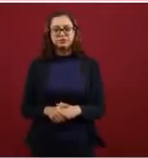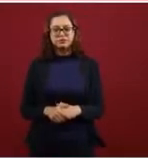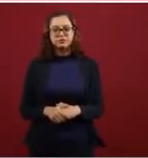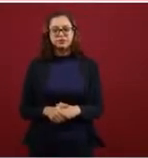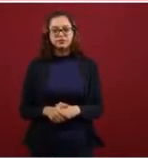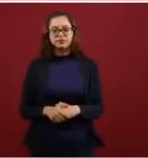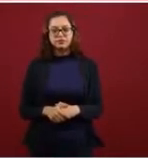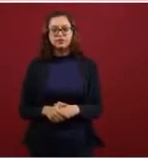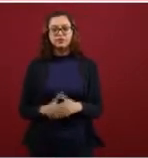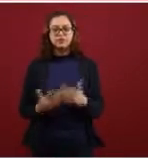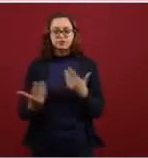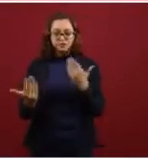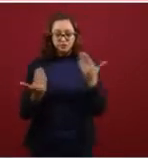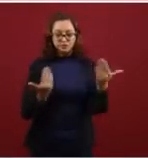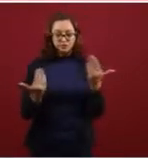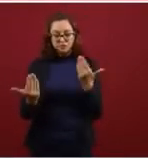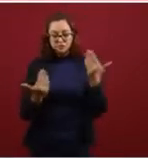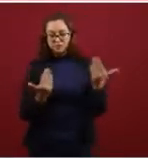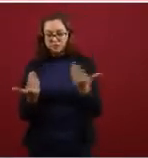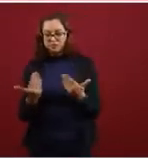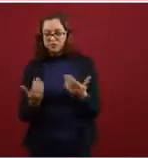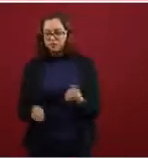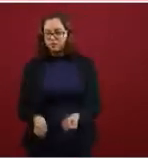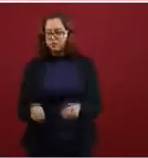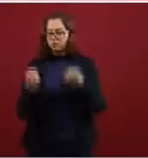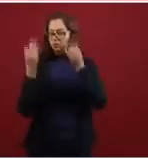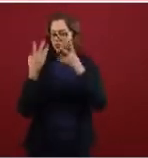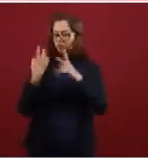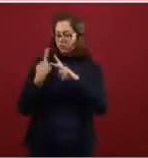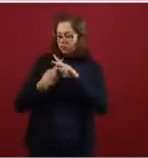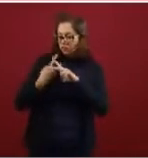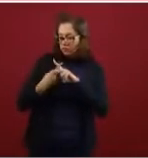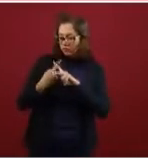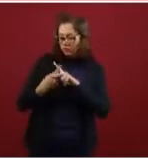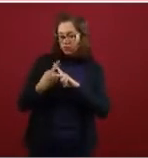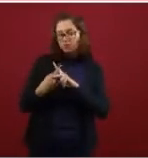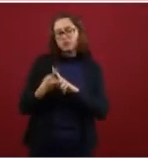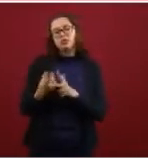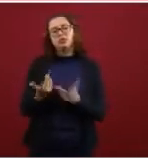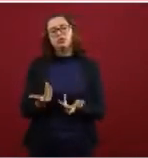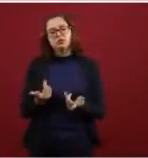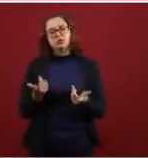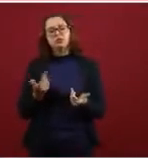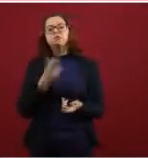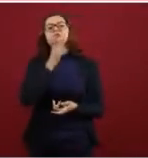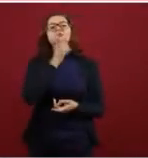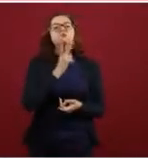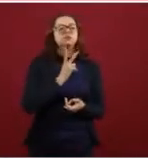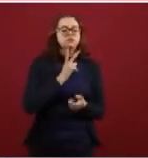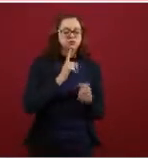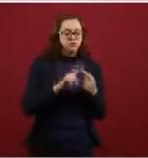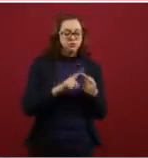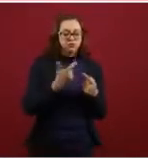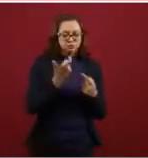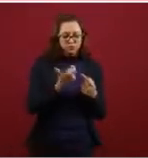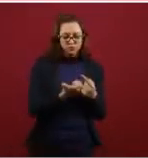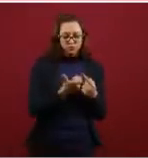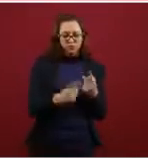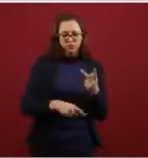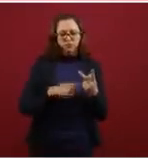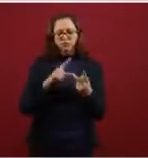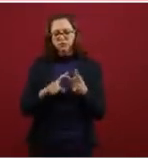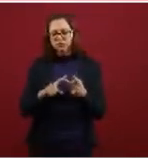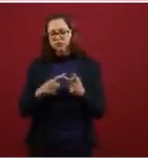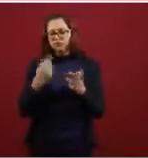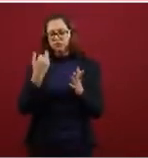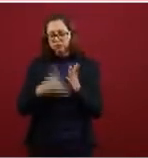que las estimaciones sean prudentes en cuanto a precio de petróleo,